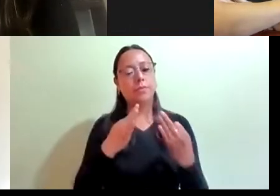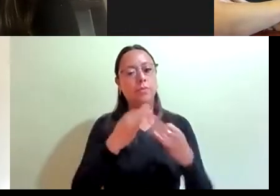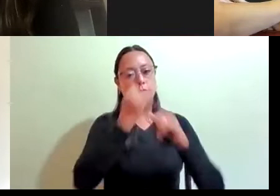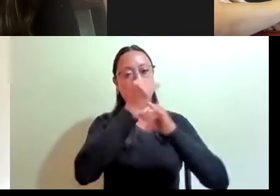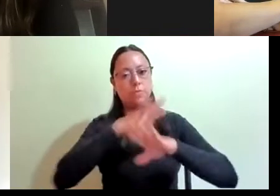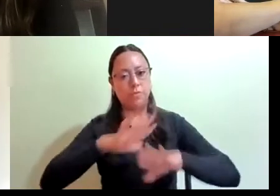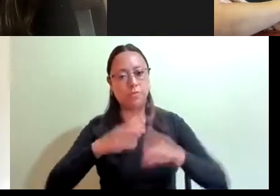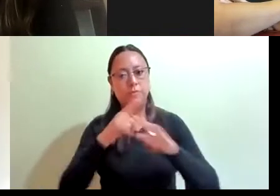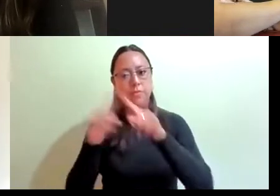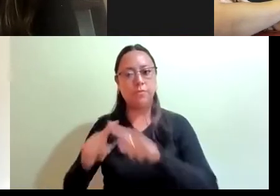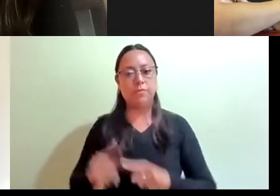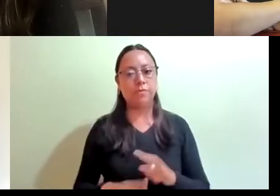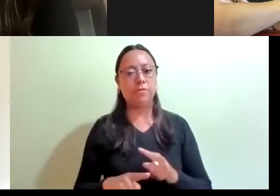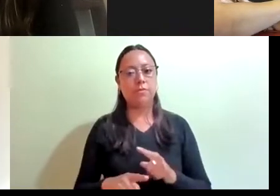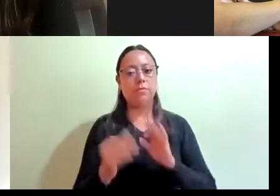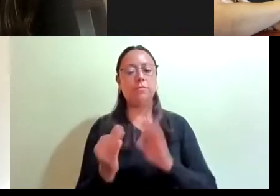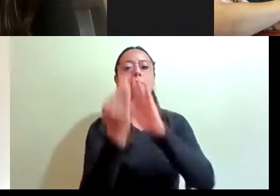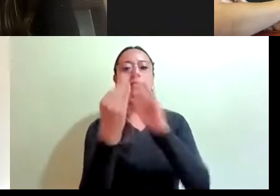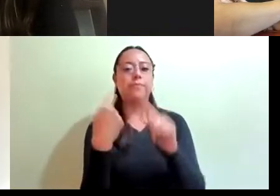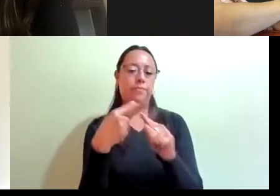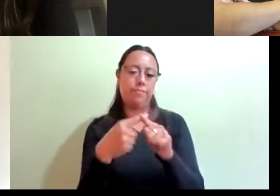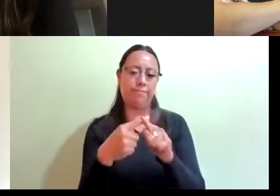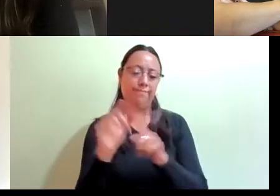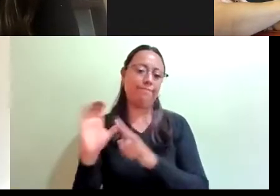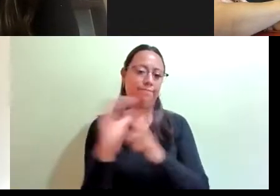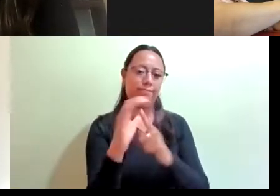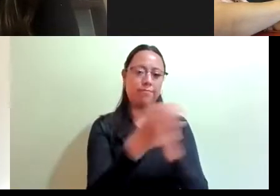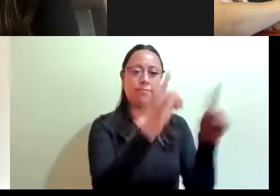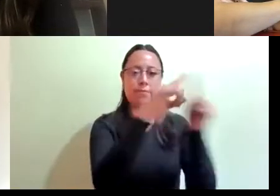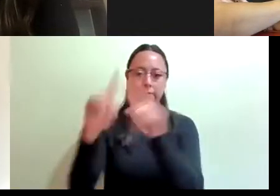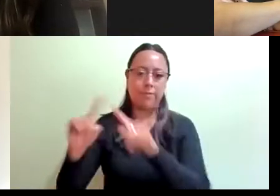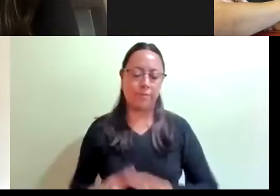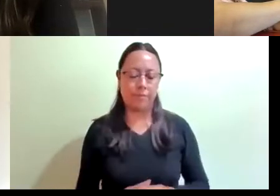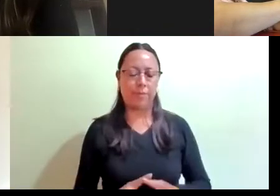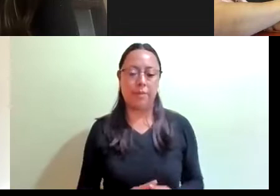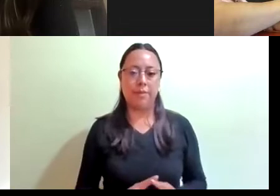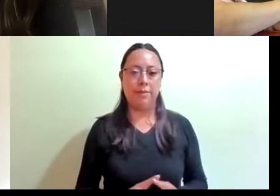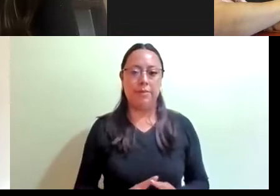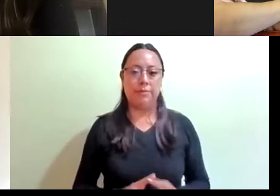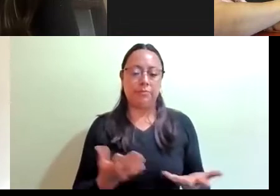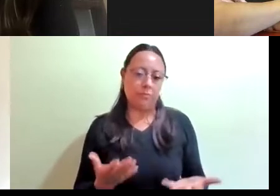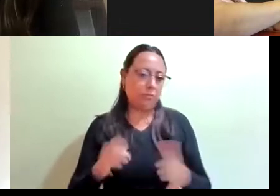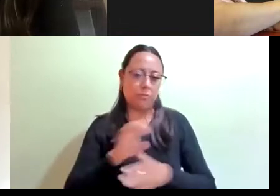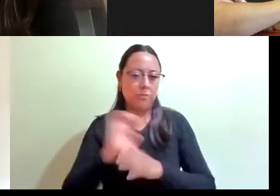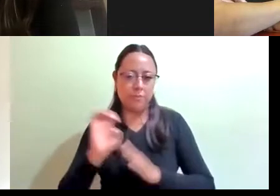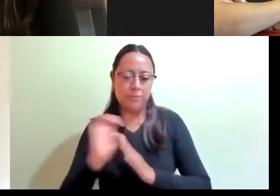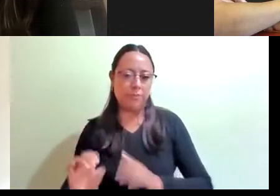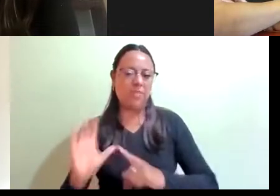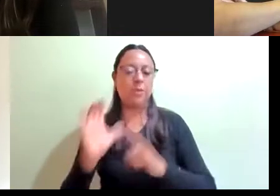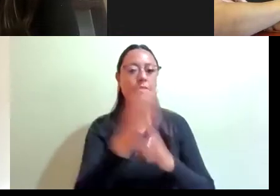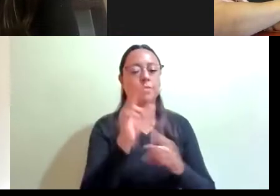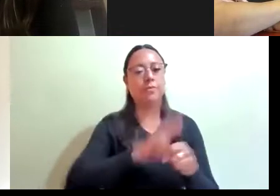las comisiones, que son las comisiones ordinarias en